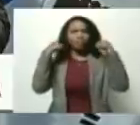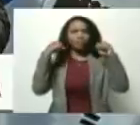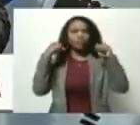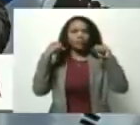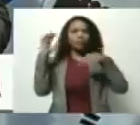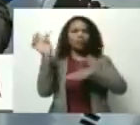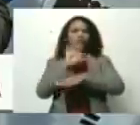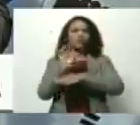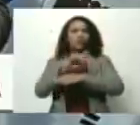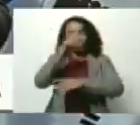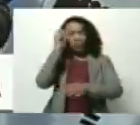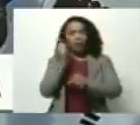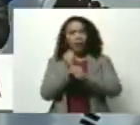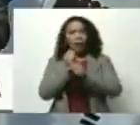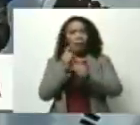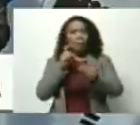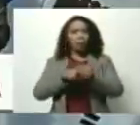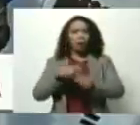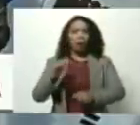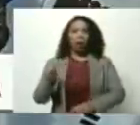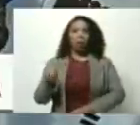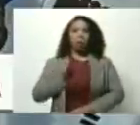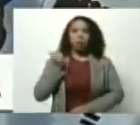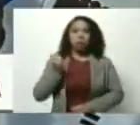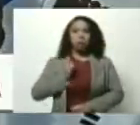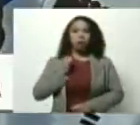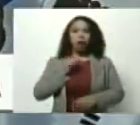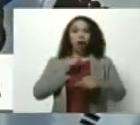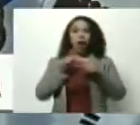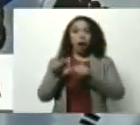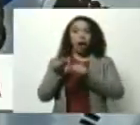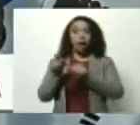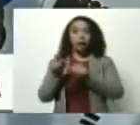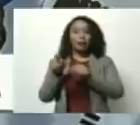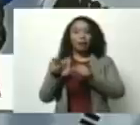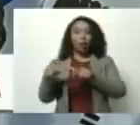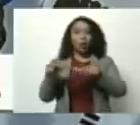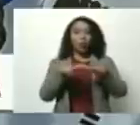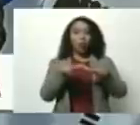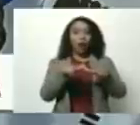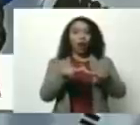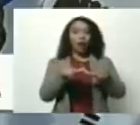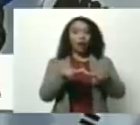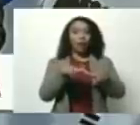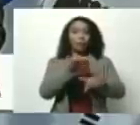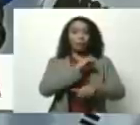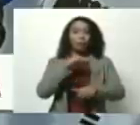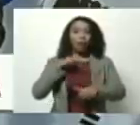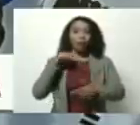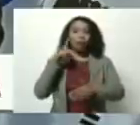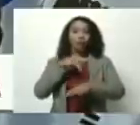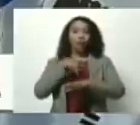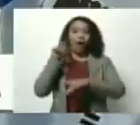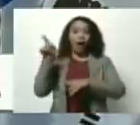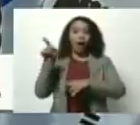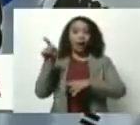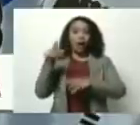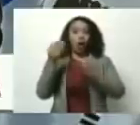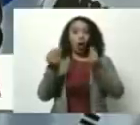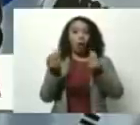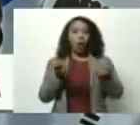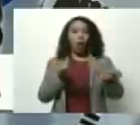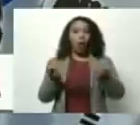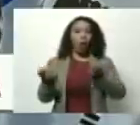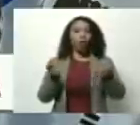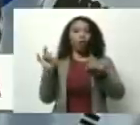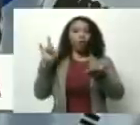funciones. Es decir, aprovechando ese lugar privilegiado que le tocaba como controlador